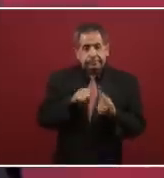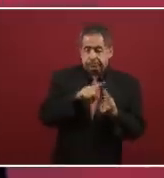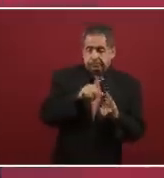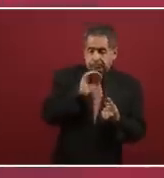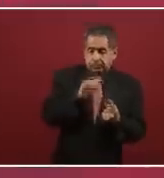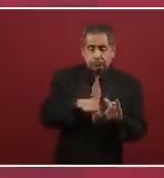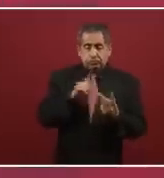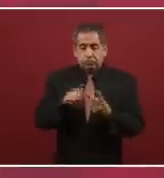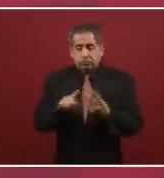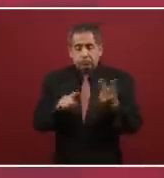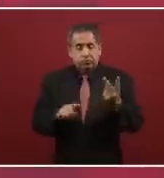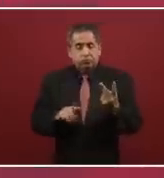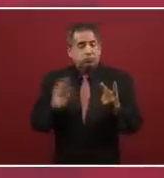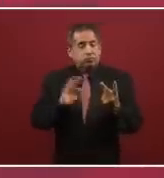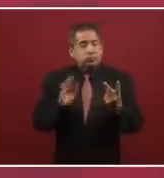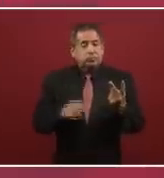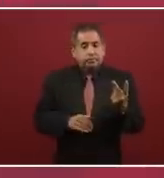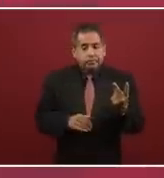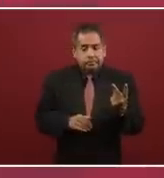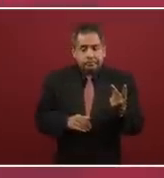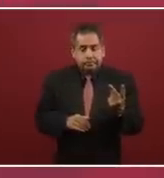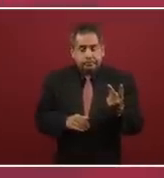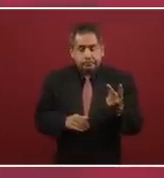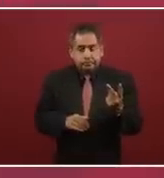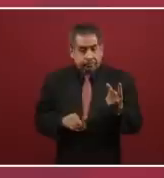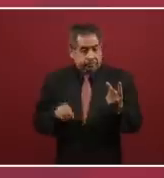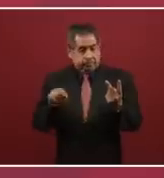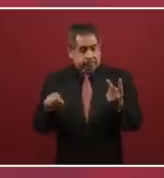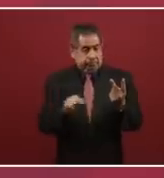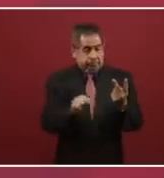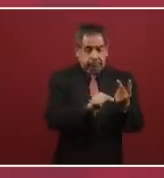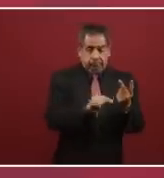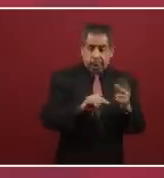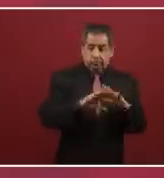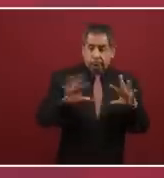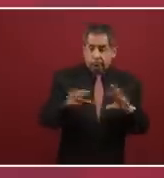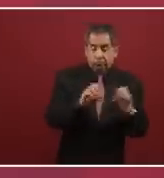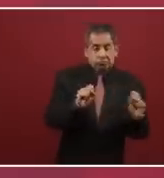es vender todas las plantas.